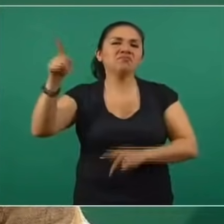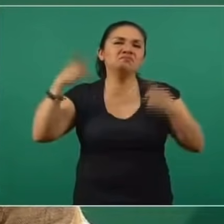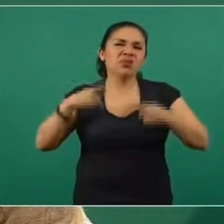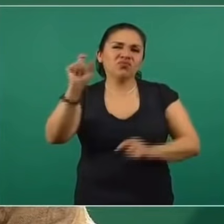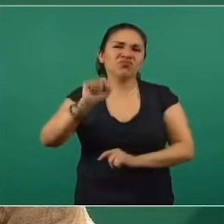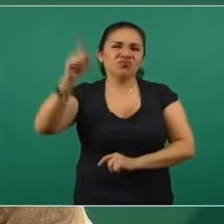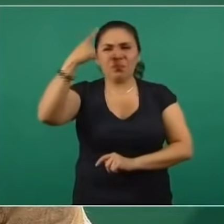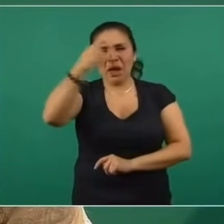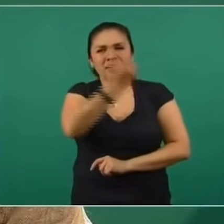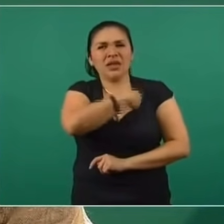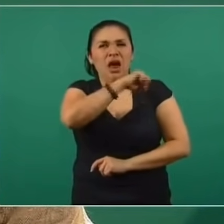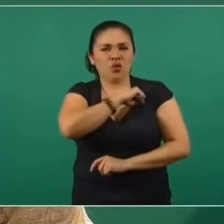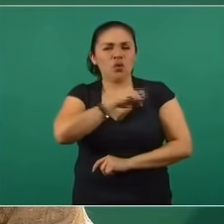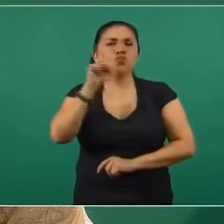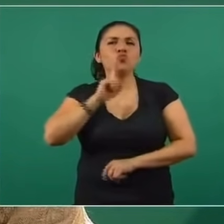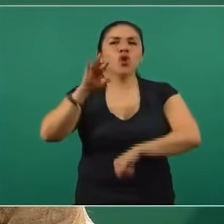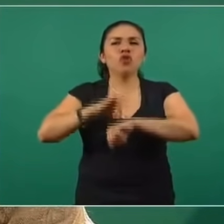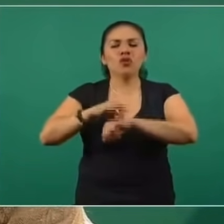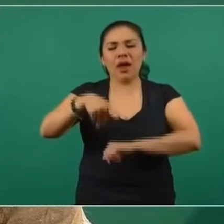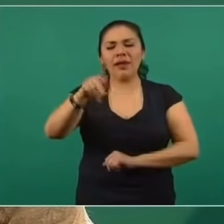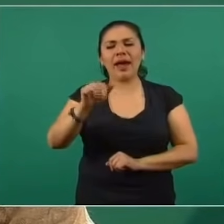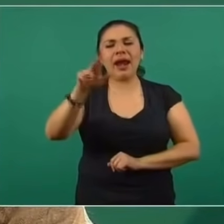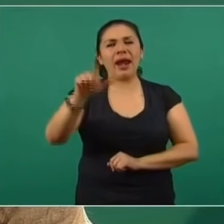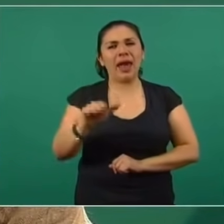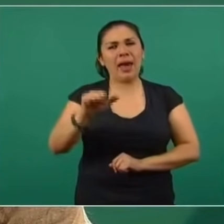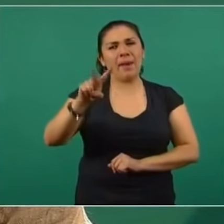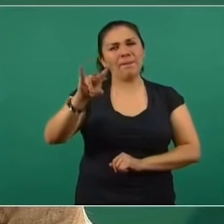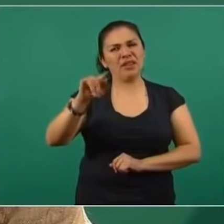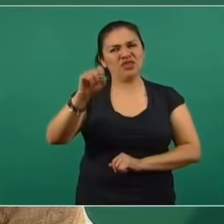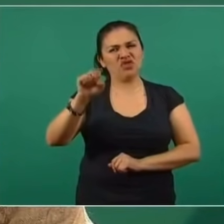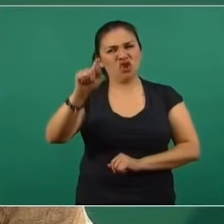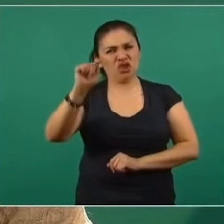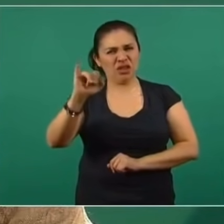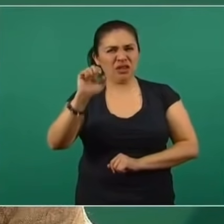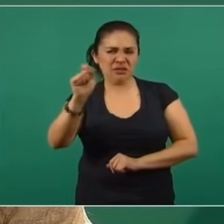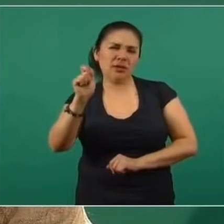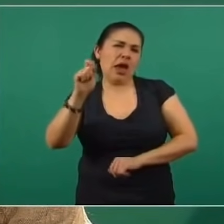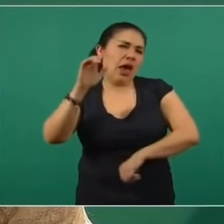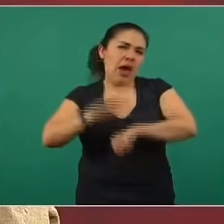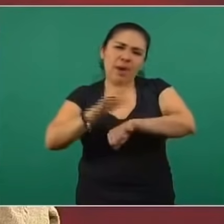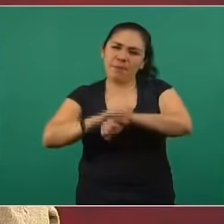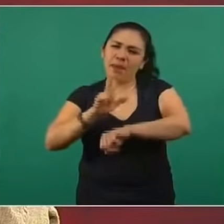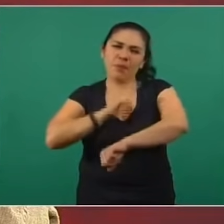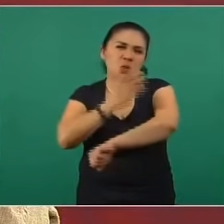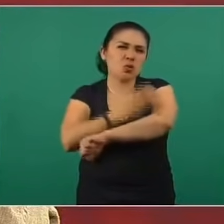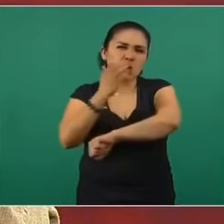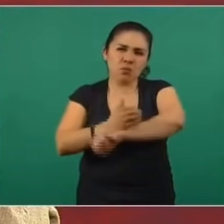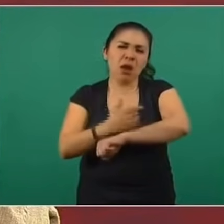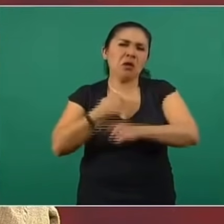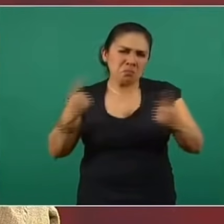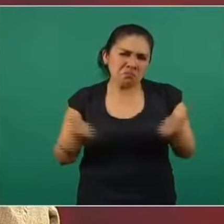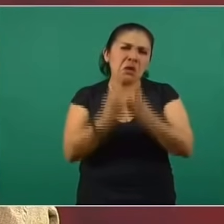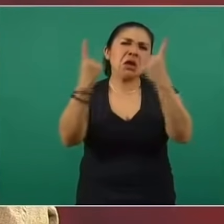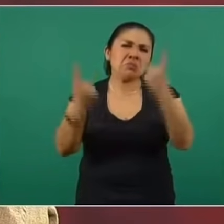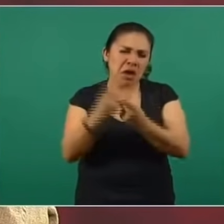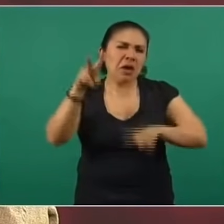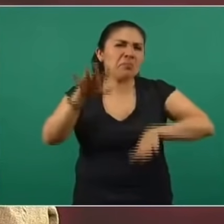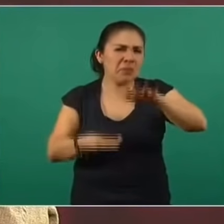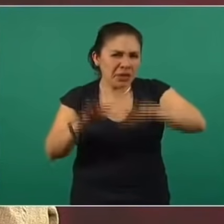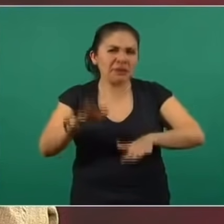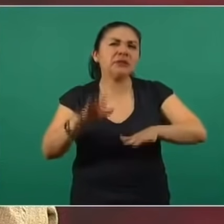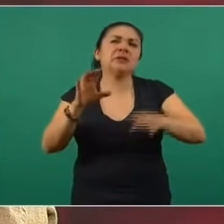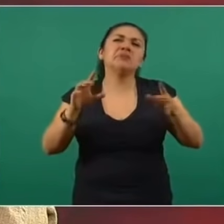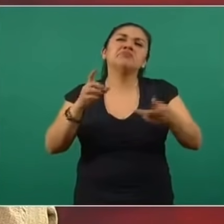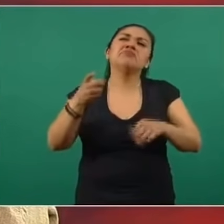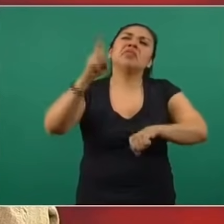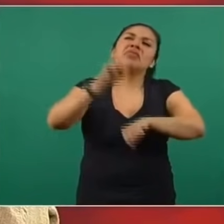Argentina, la doctora Carla Bizzotti, gran amiga y compañera. Hemos coincidido en muchos eventos